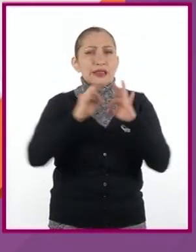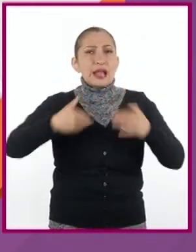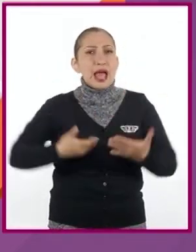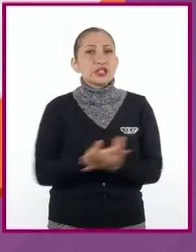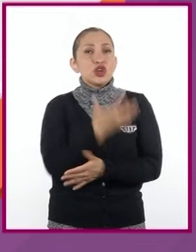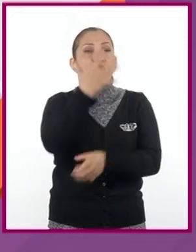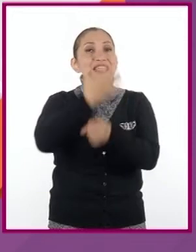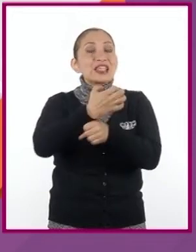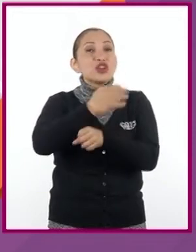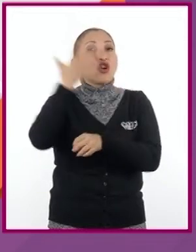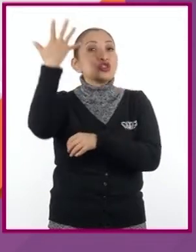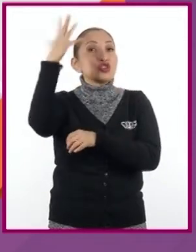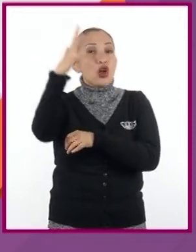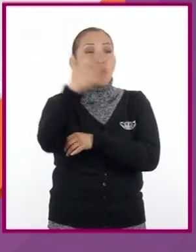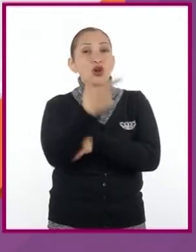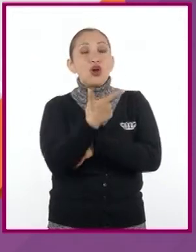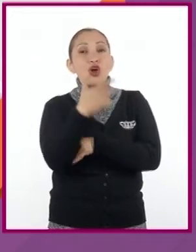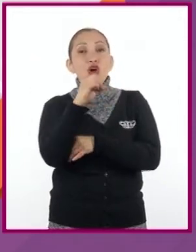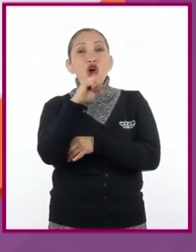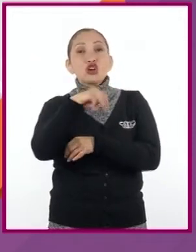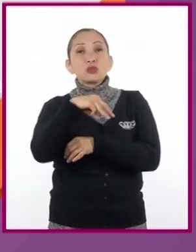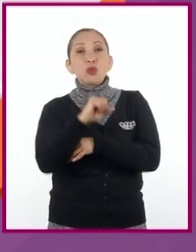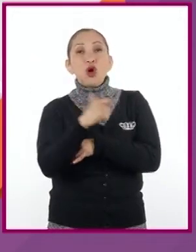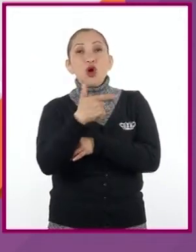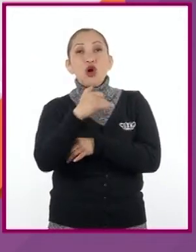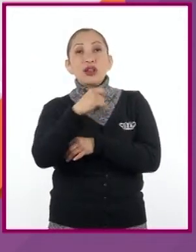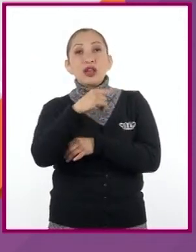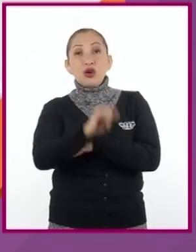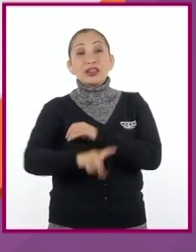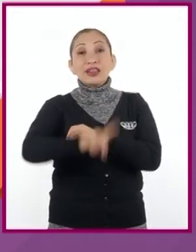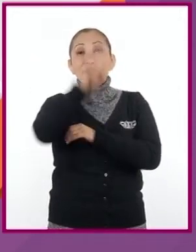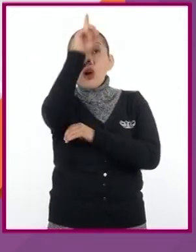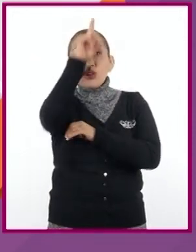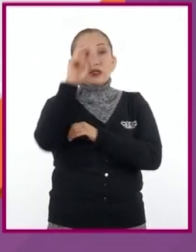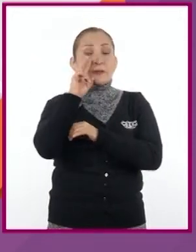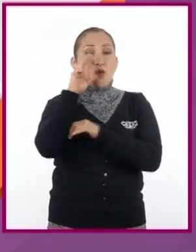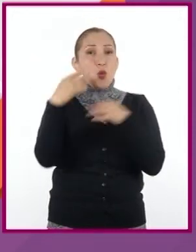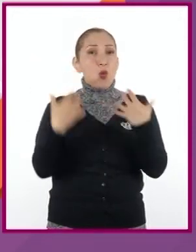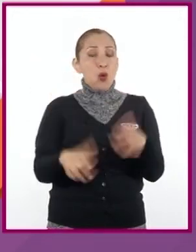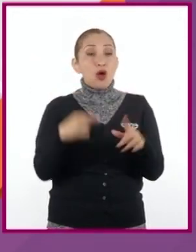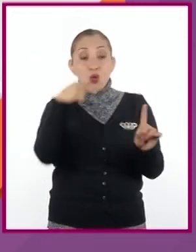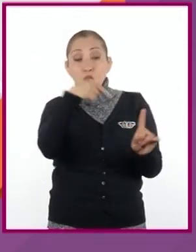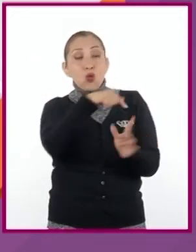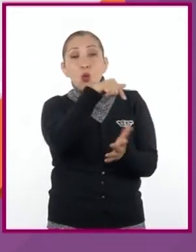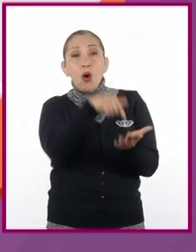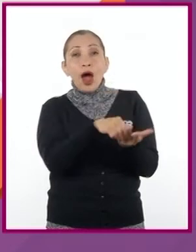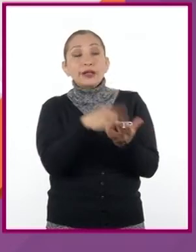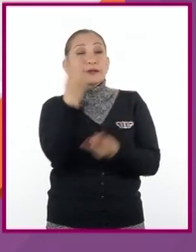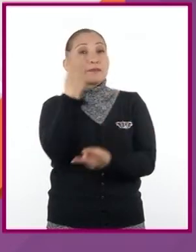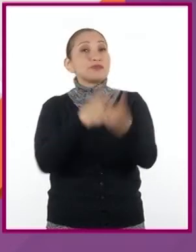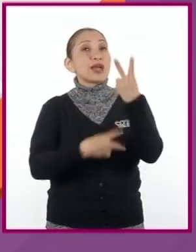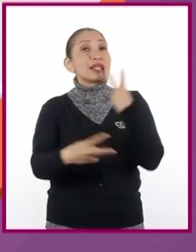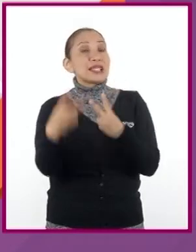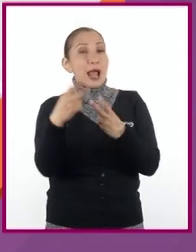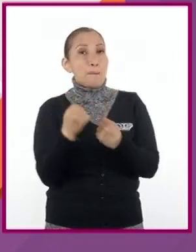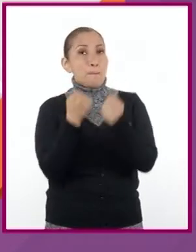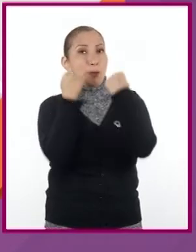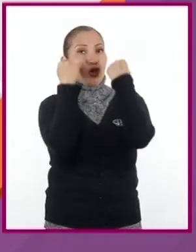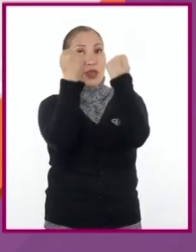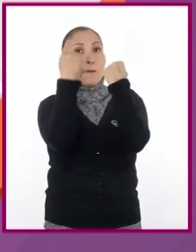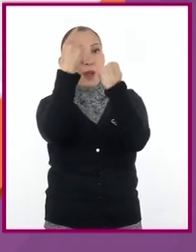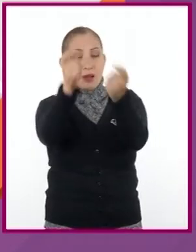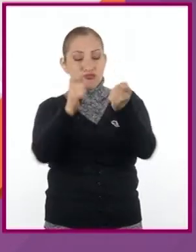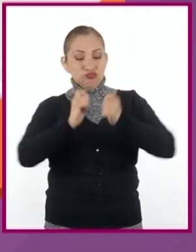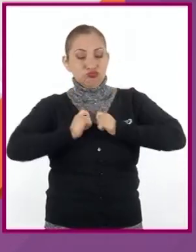quinto sol cosmogónico, sitio de creación de dioses y astros, punto donde se recibía el poder para